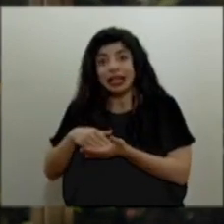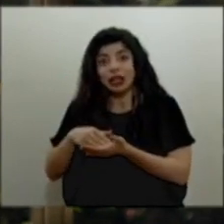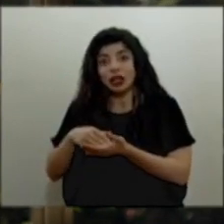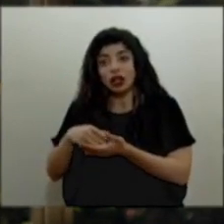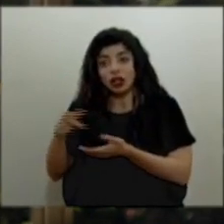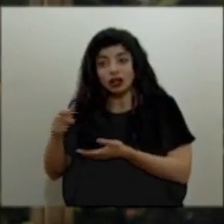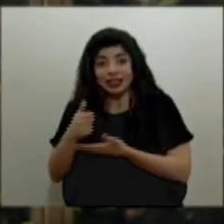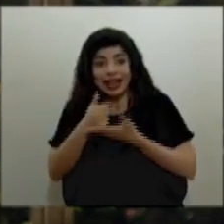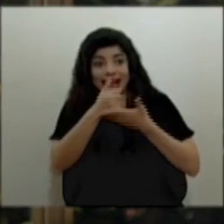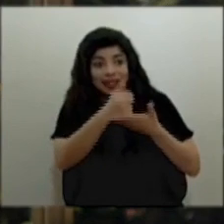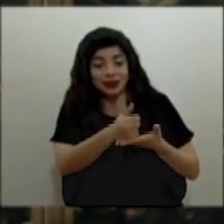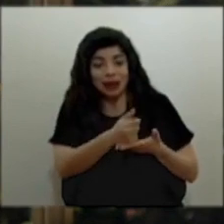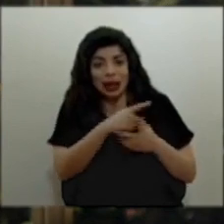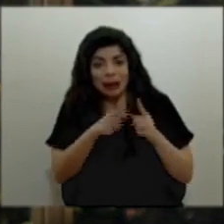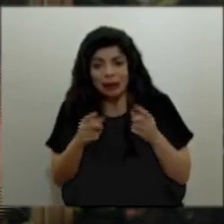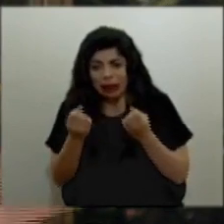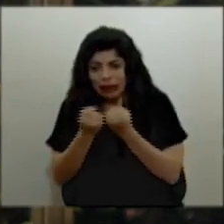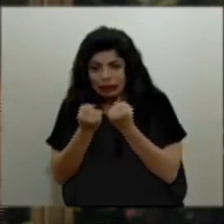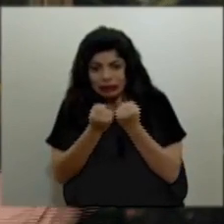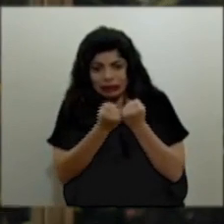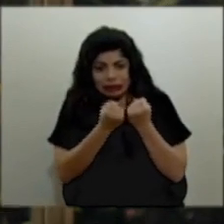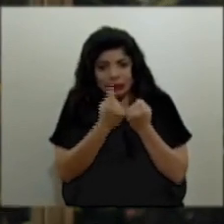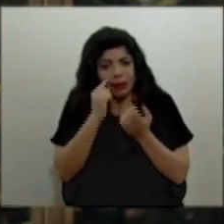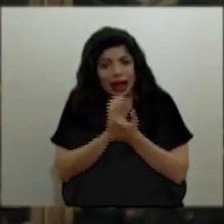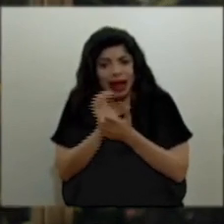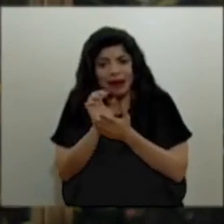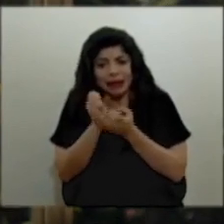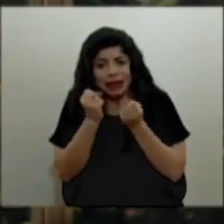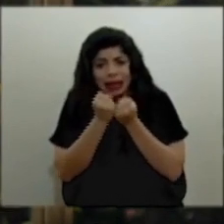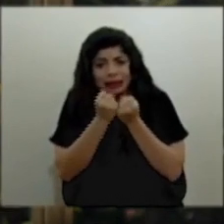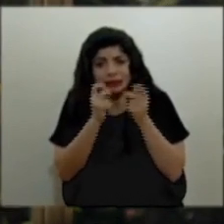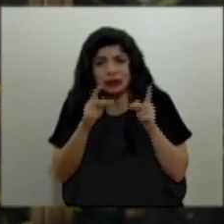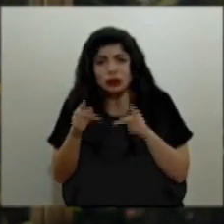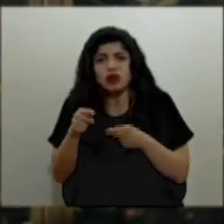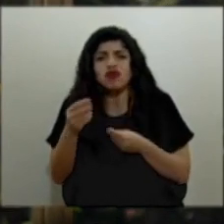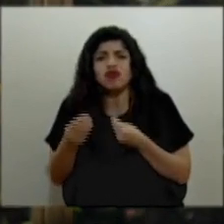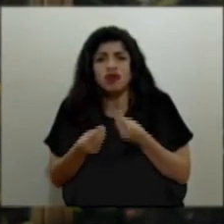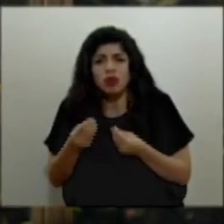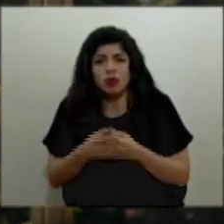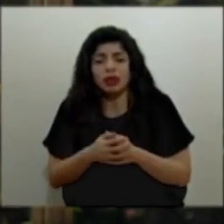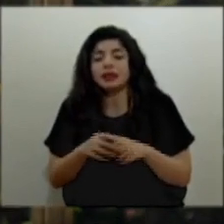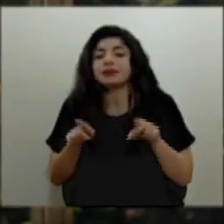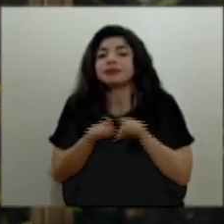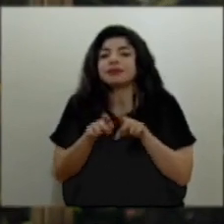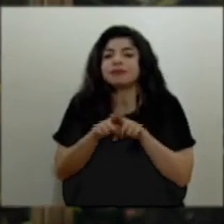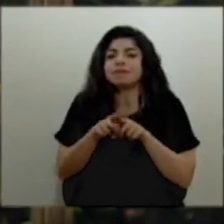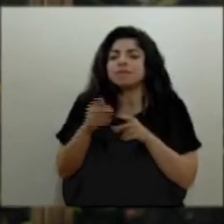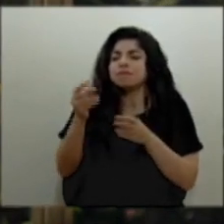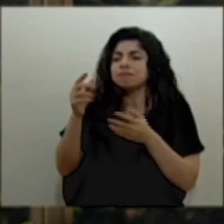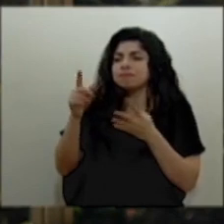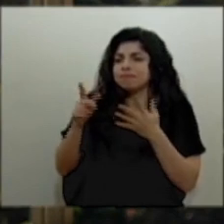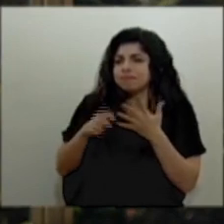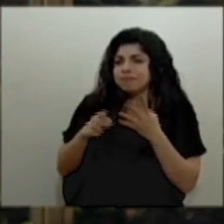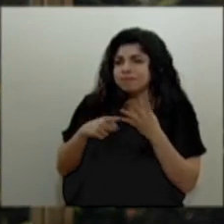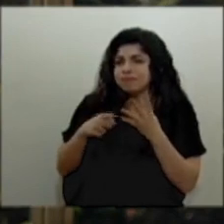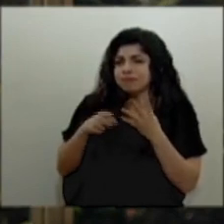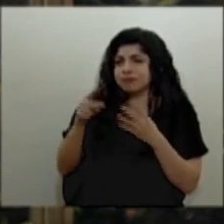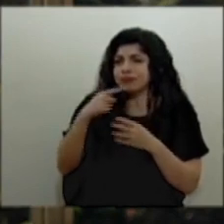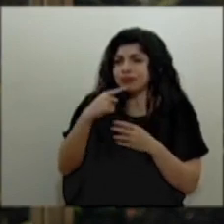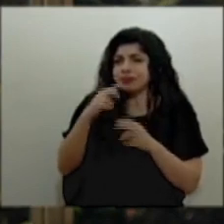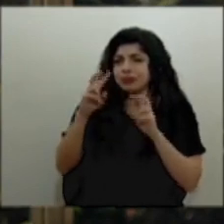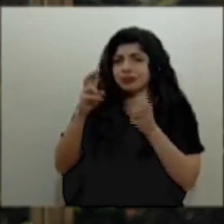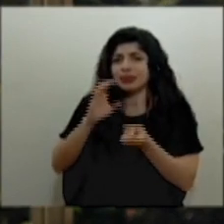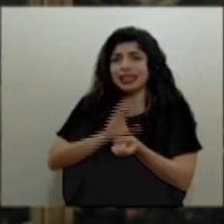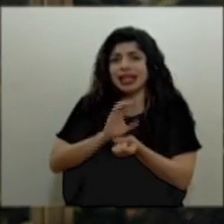colaborando para que no se transformen en tumultos y se hagan aglomeraciones? Y también precisar nada más, usted mencionaba el tema de la